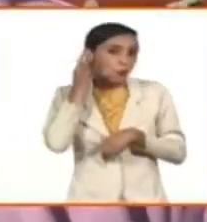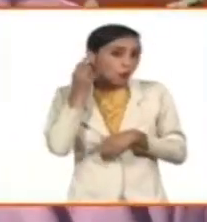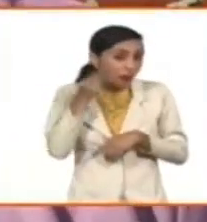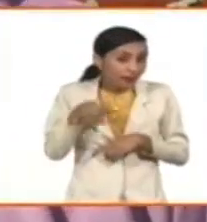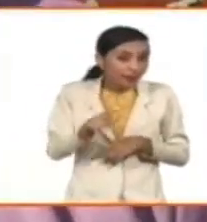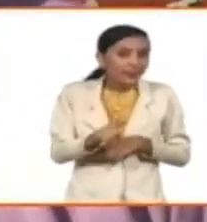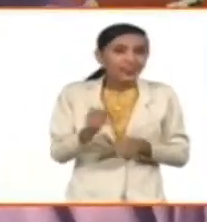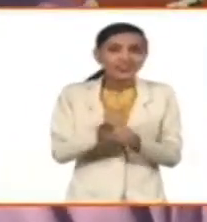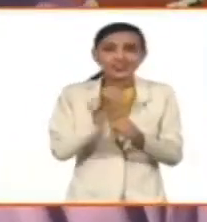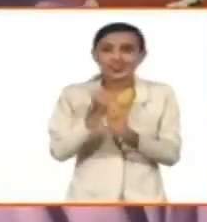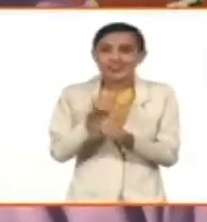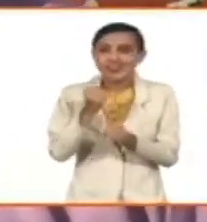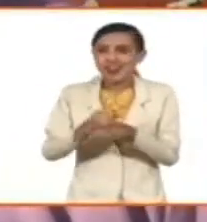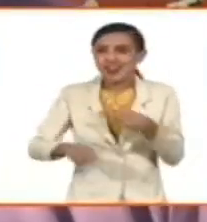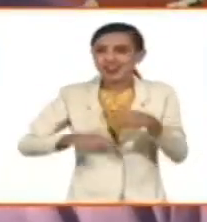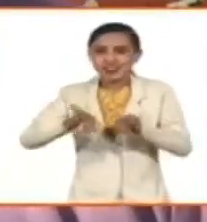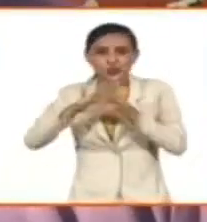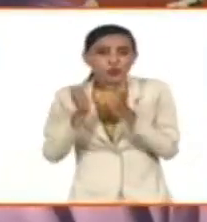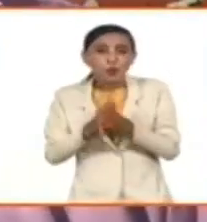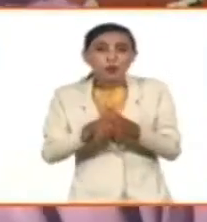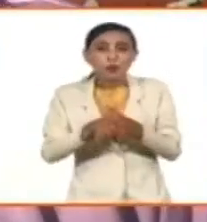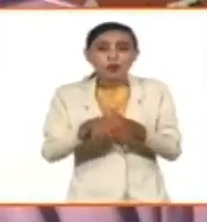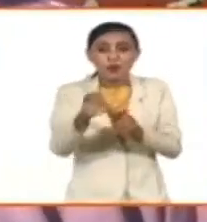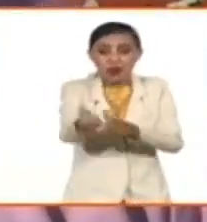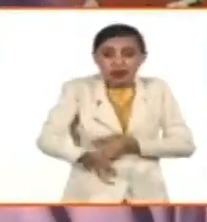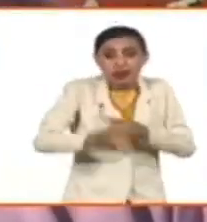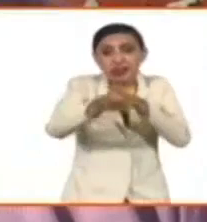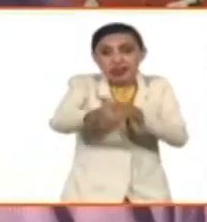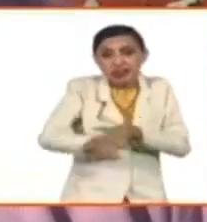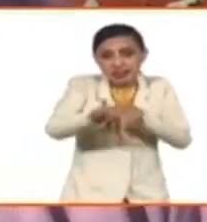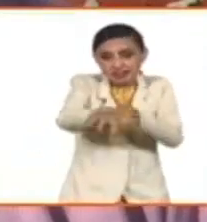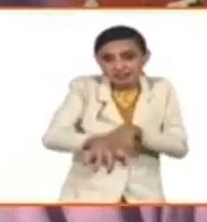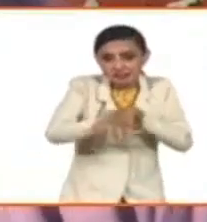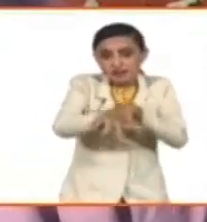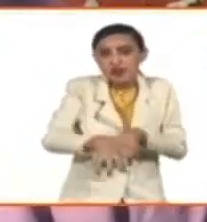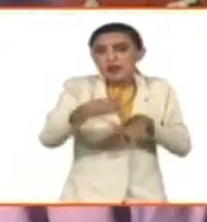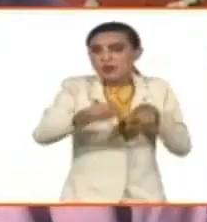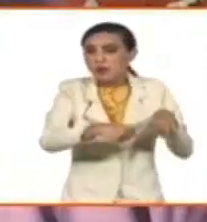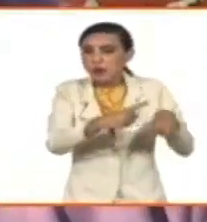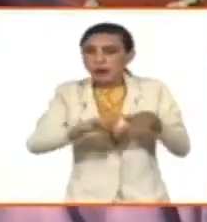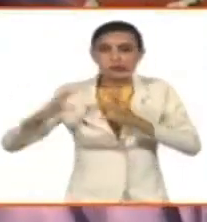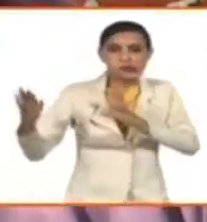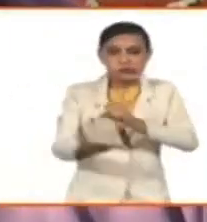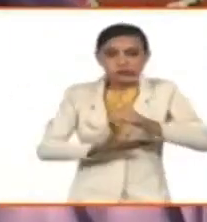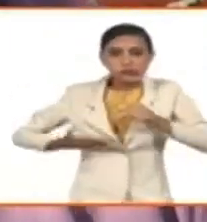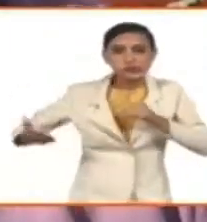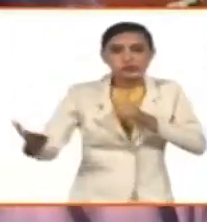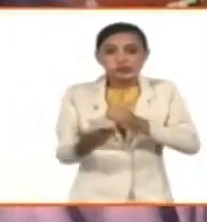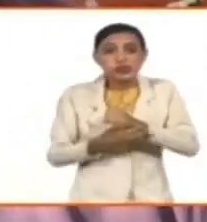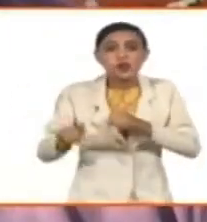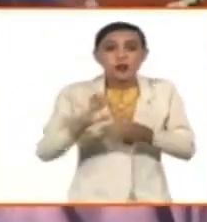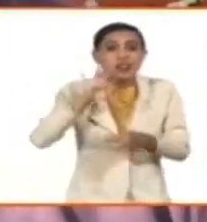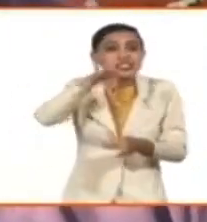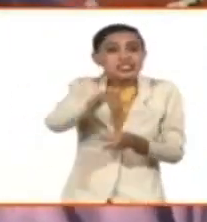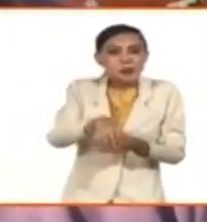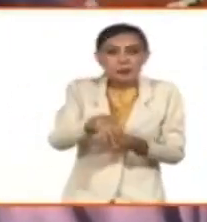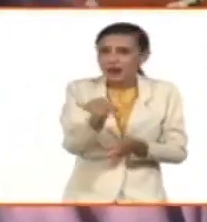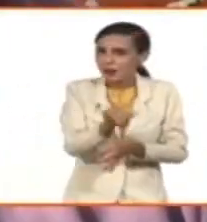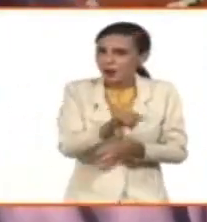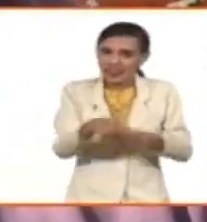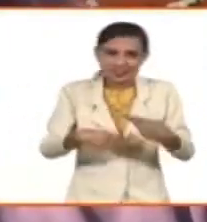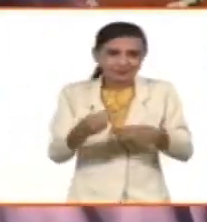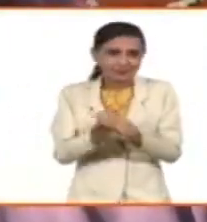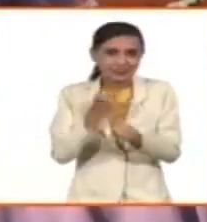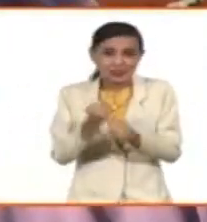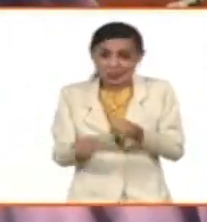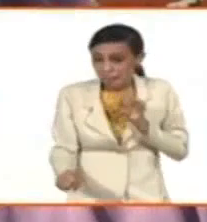mismo, guataquean, que chapean, que escardan, que siembran las semillitas. Ellas desde que comienzan a sembrar